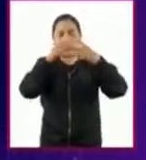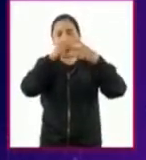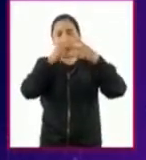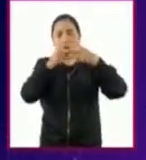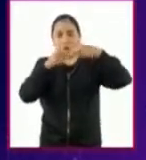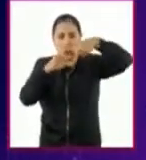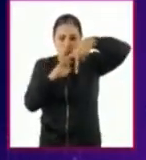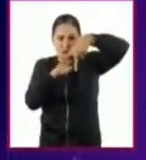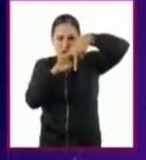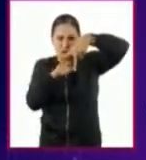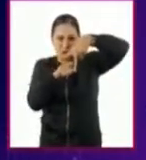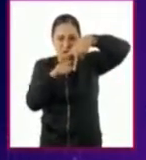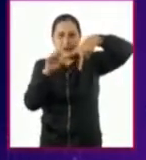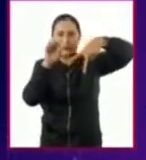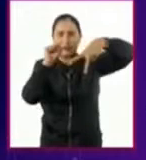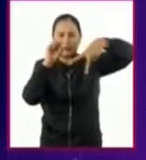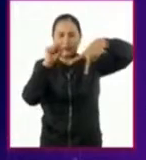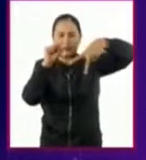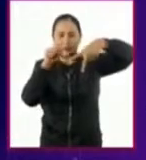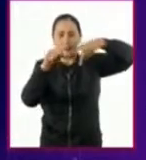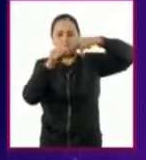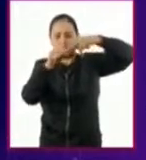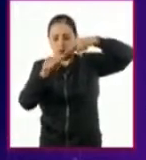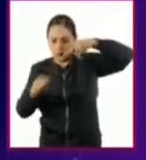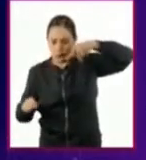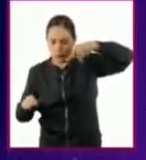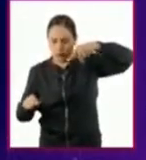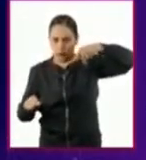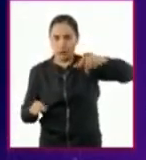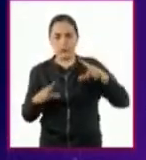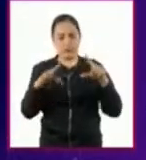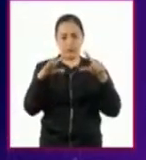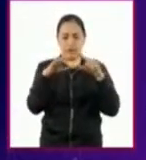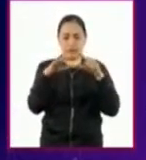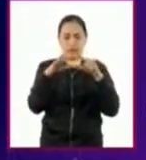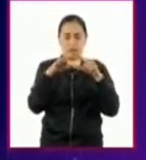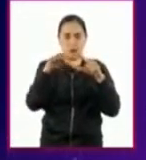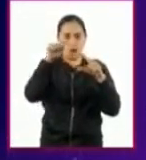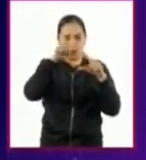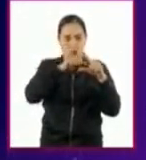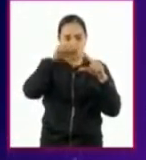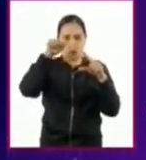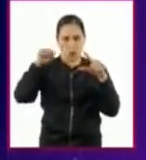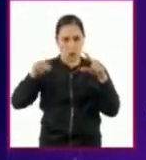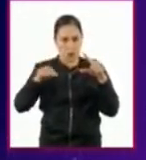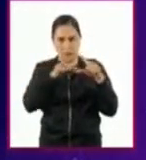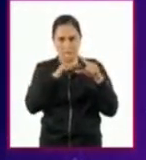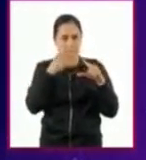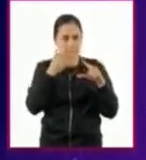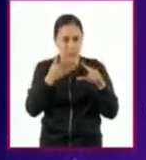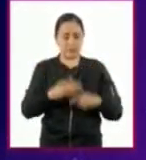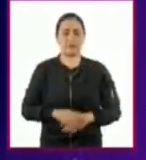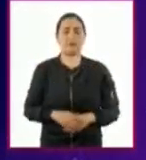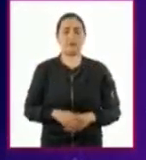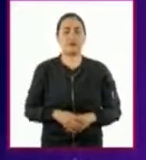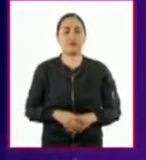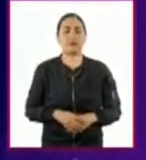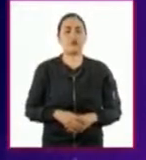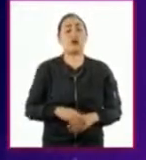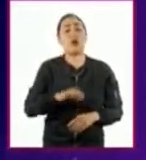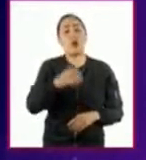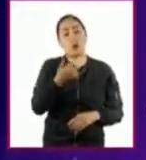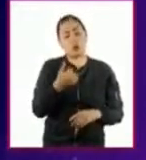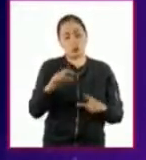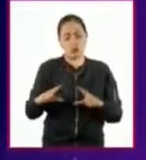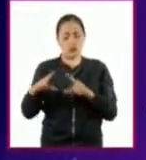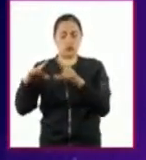y extendí uno de sus lados para cerrar el triángulo. Para el segundo triángulo tracé un lado de 6 centímetros